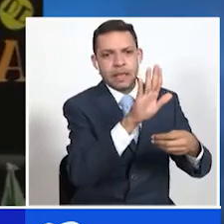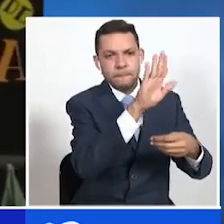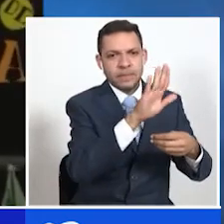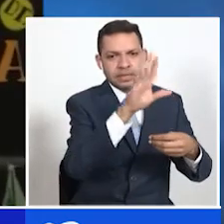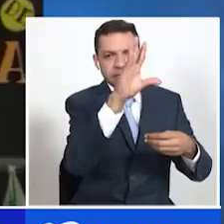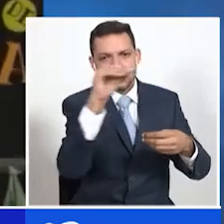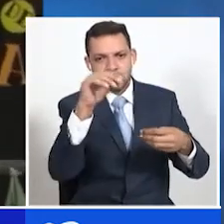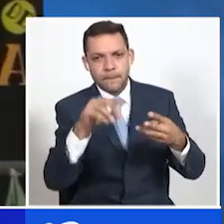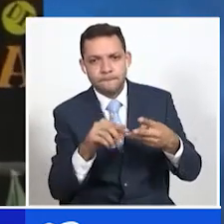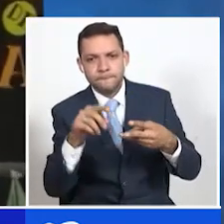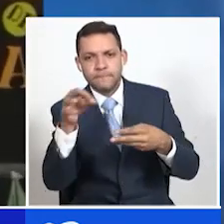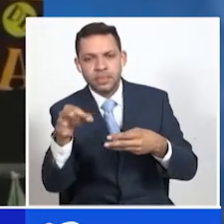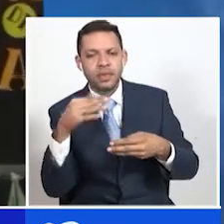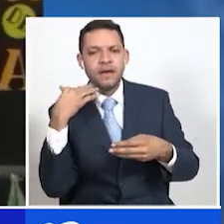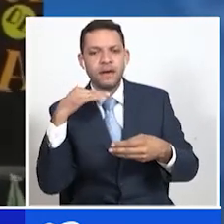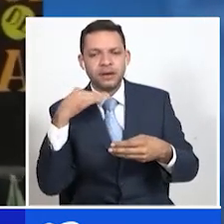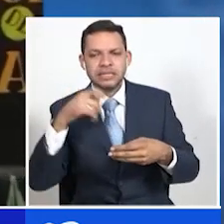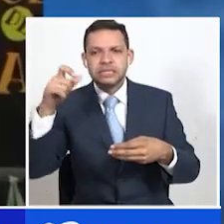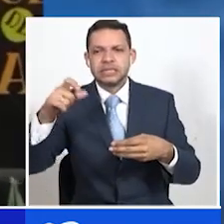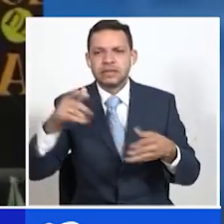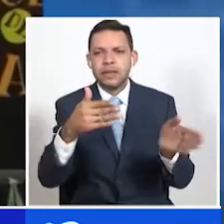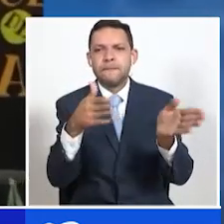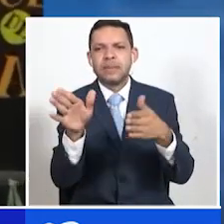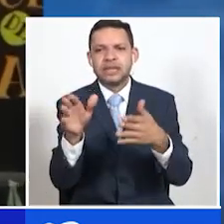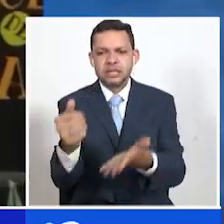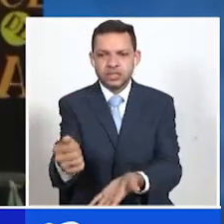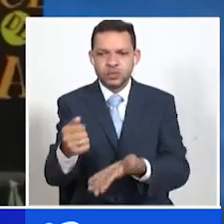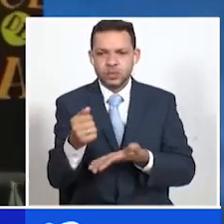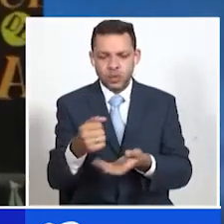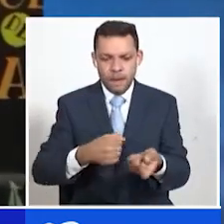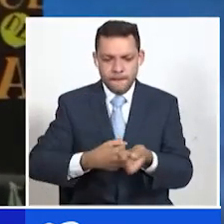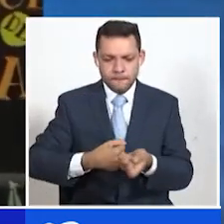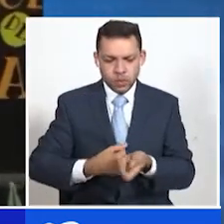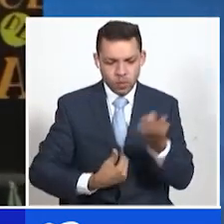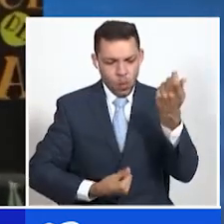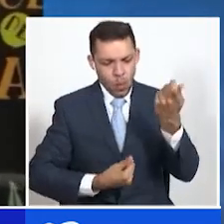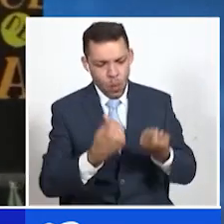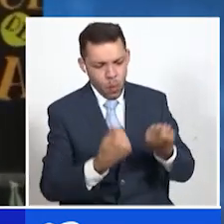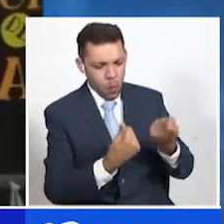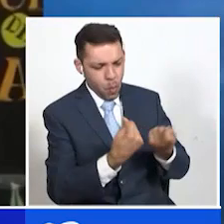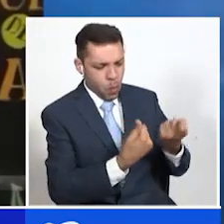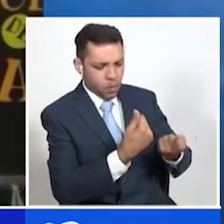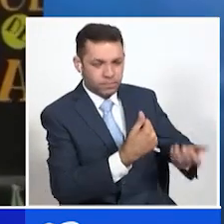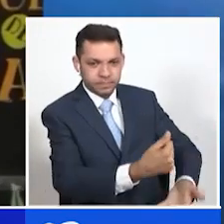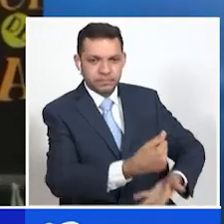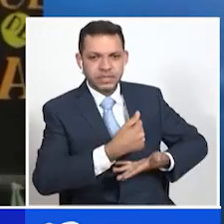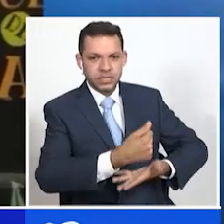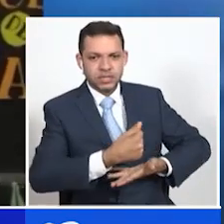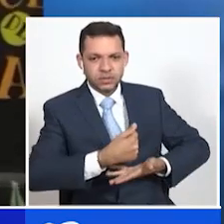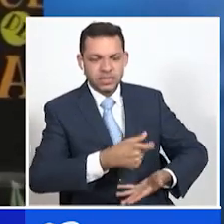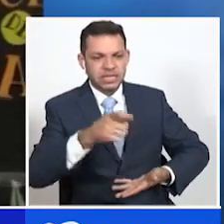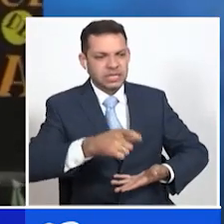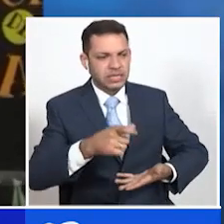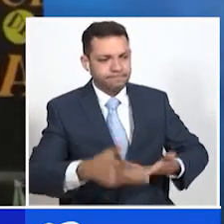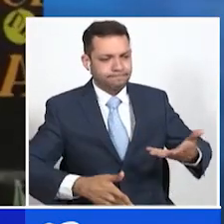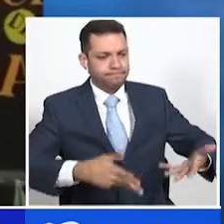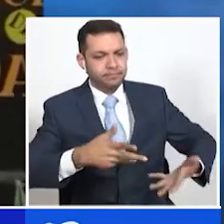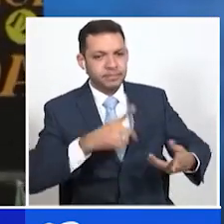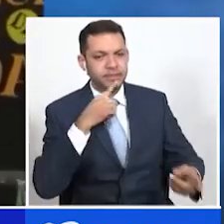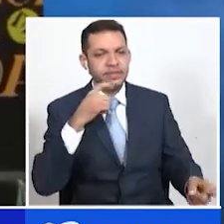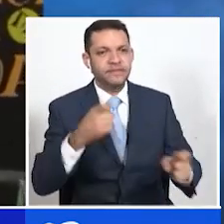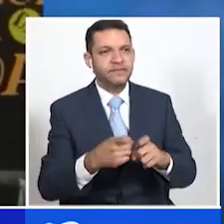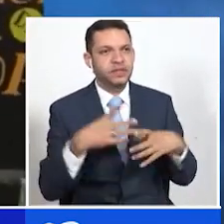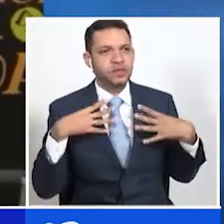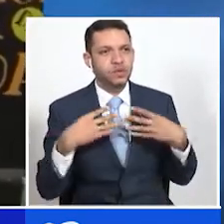municipales, un plan de salvamiento que realmente permita la reactivación económica del sector cultural, que ha sido uno de los más